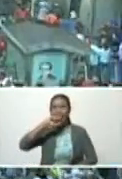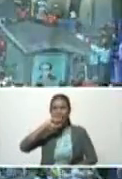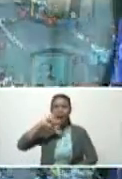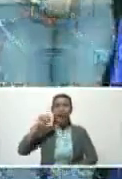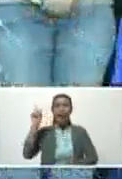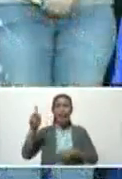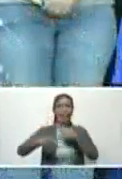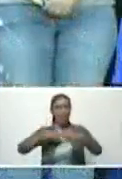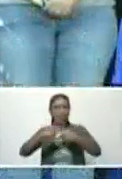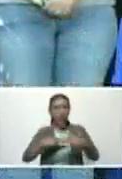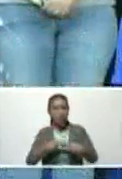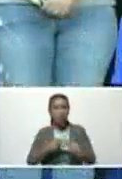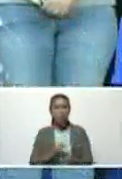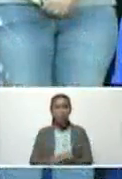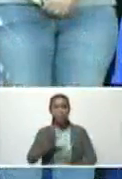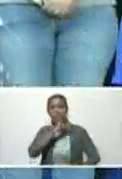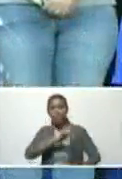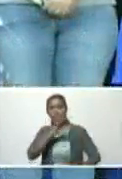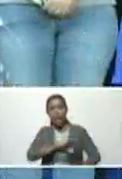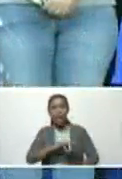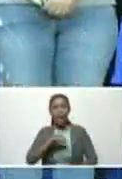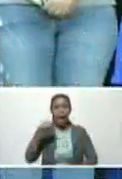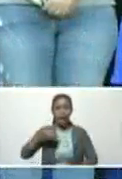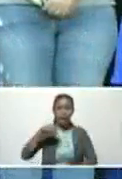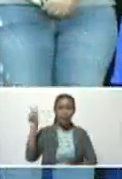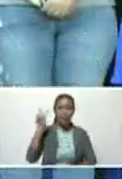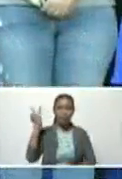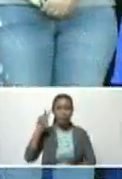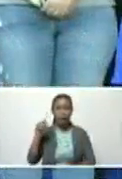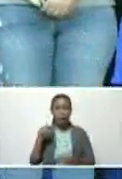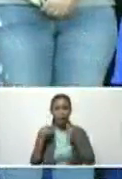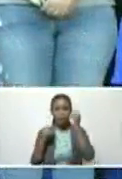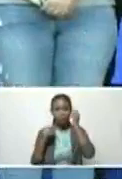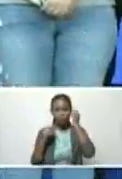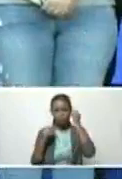a la revolución socialista de Venezuela.